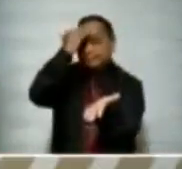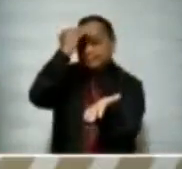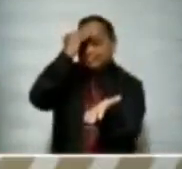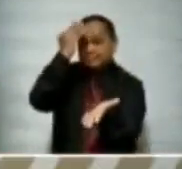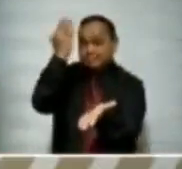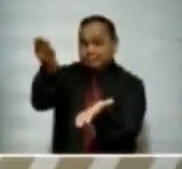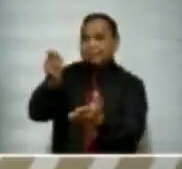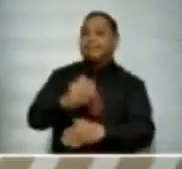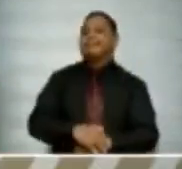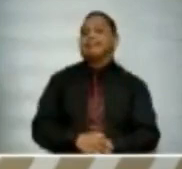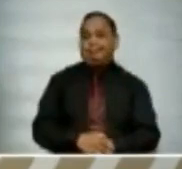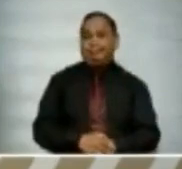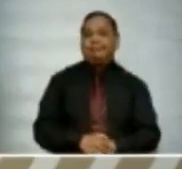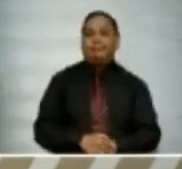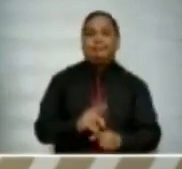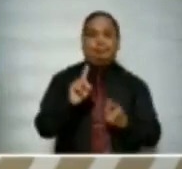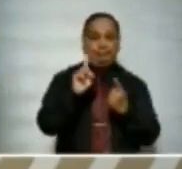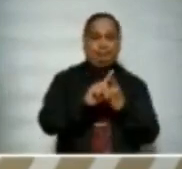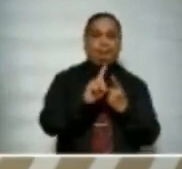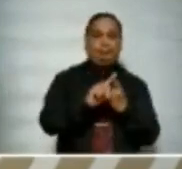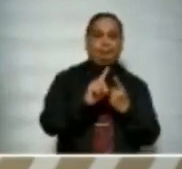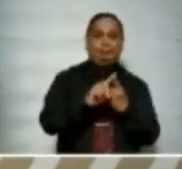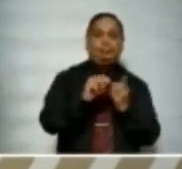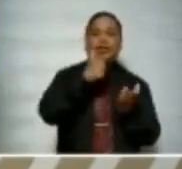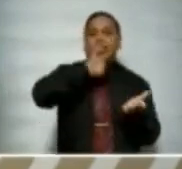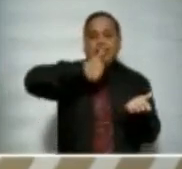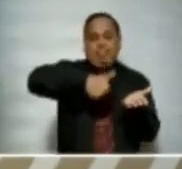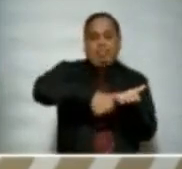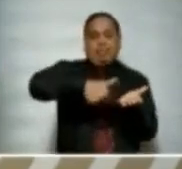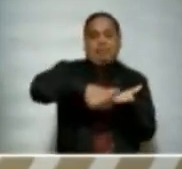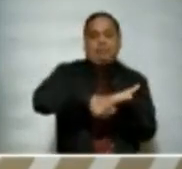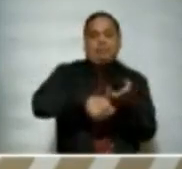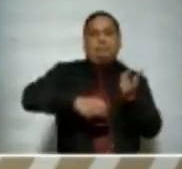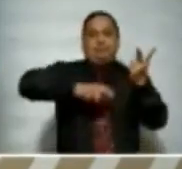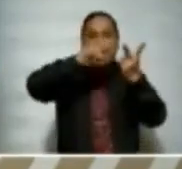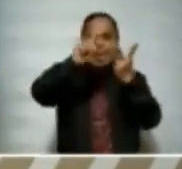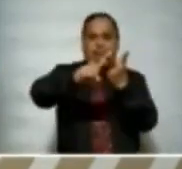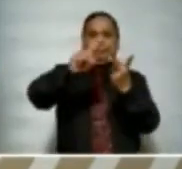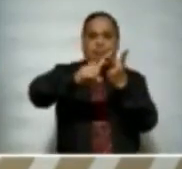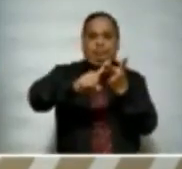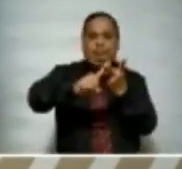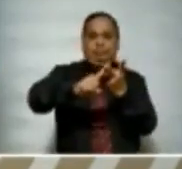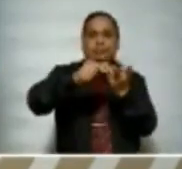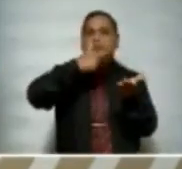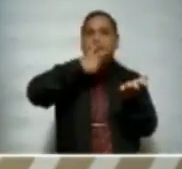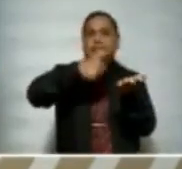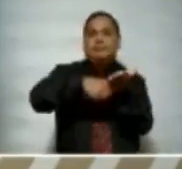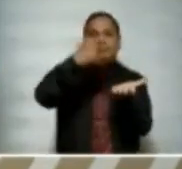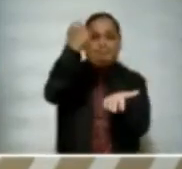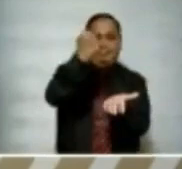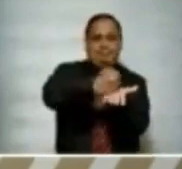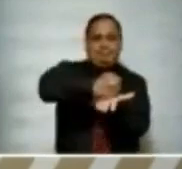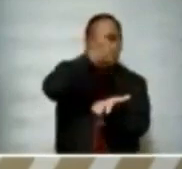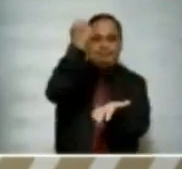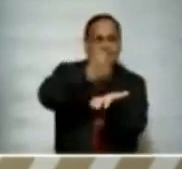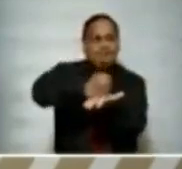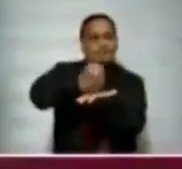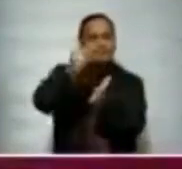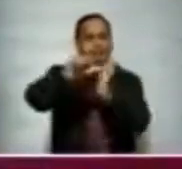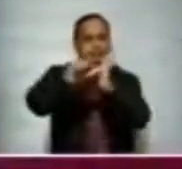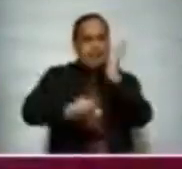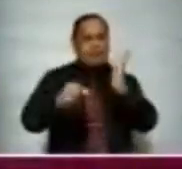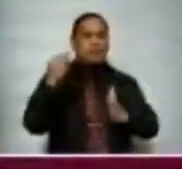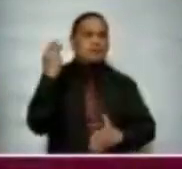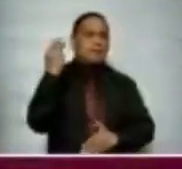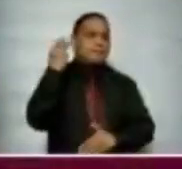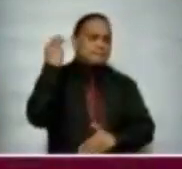conocimiento. Esa fue la primera Esa fue carta. la primera carta. La segunda carta, ahí están los sellos, esa fue en mayo, ahí están